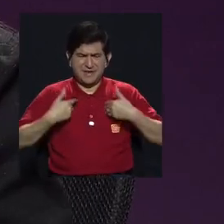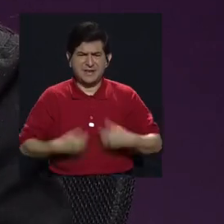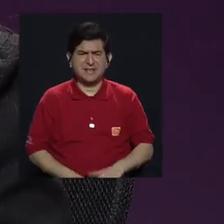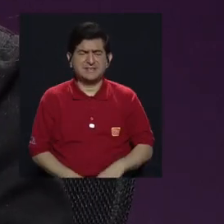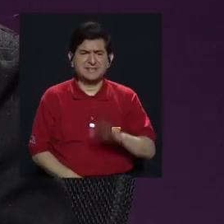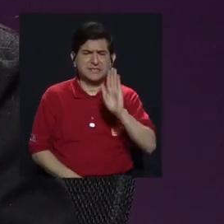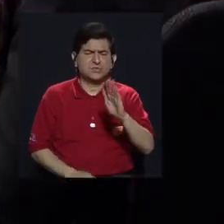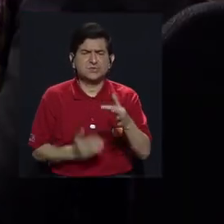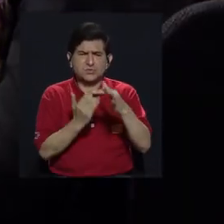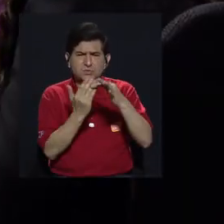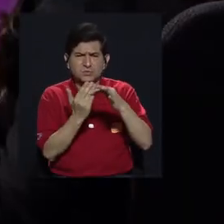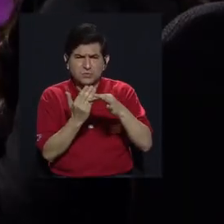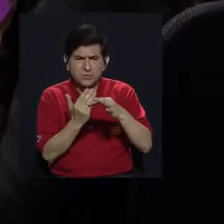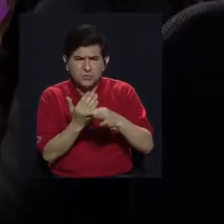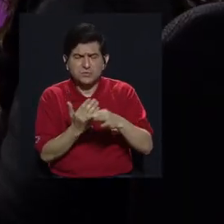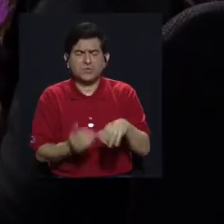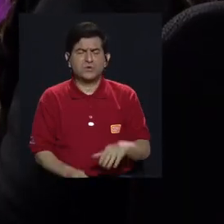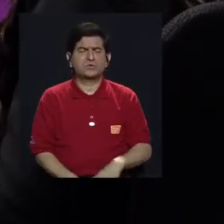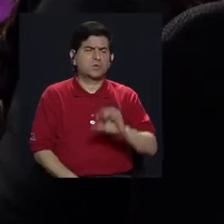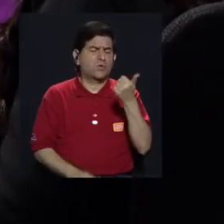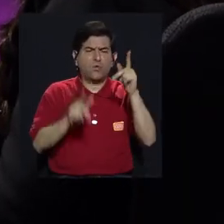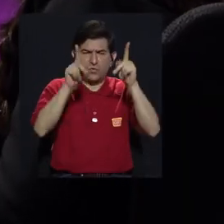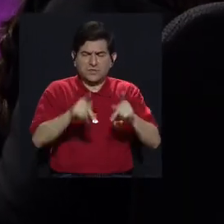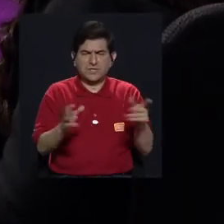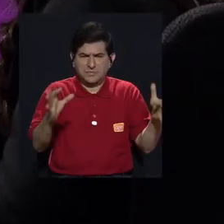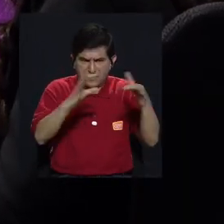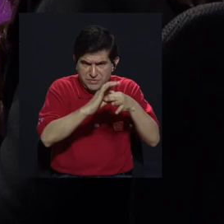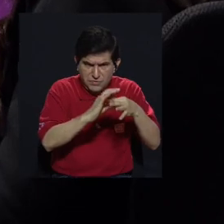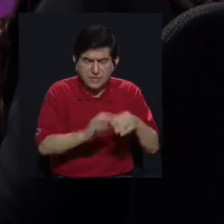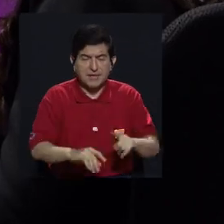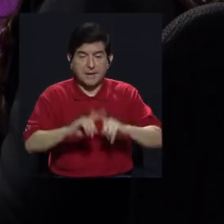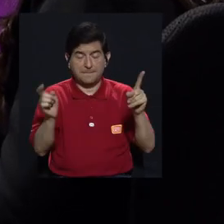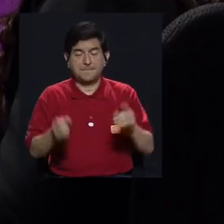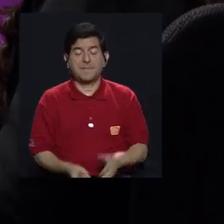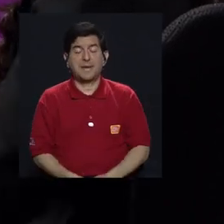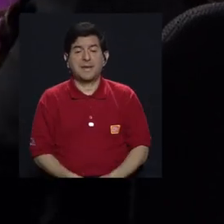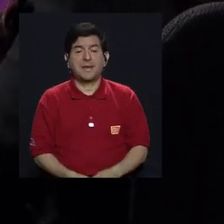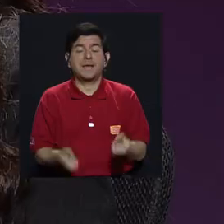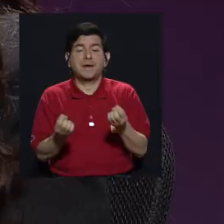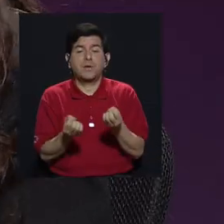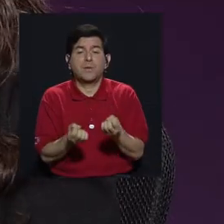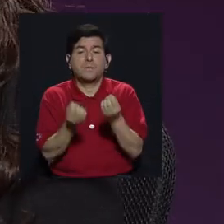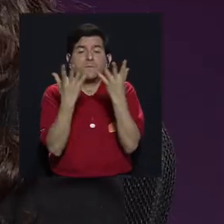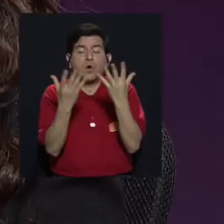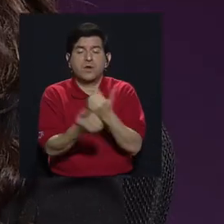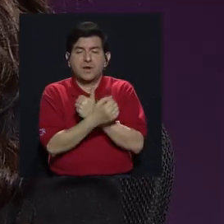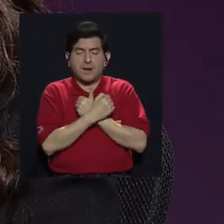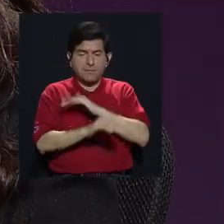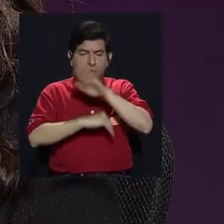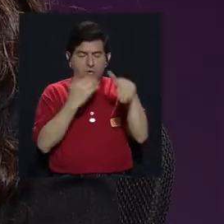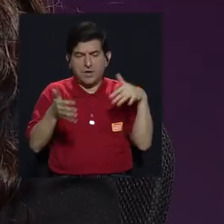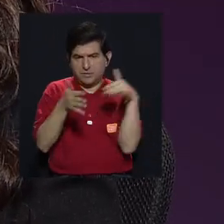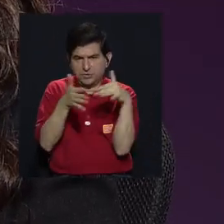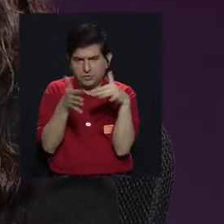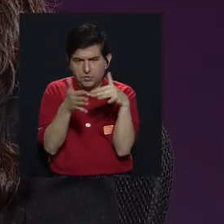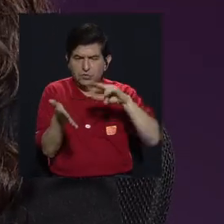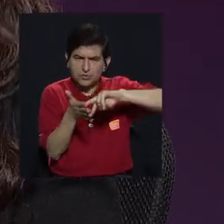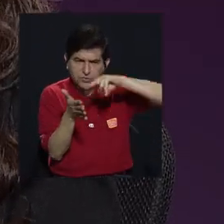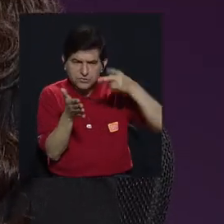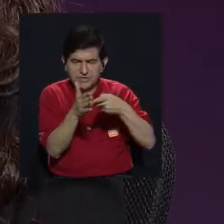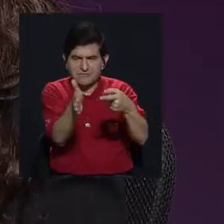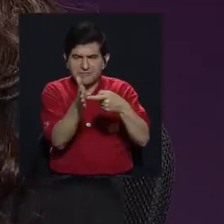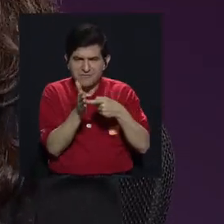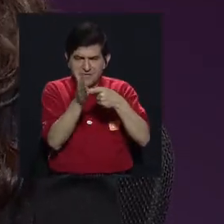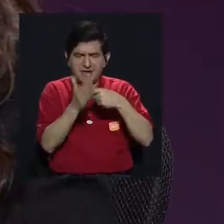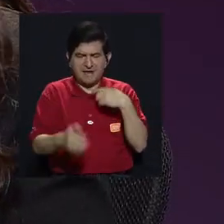esté con otra persona, verdad? Lo que sí es cierto es que el poliamor, desde todos los estudios que se han hecho, implica